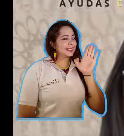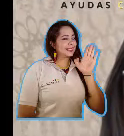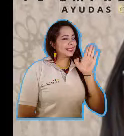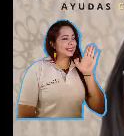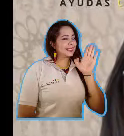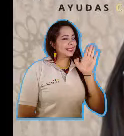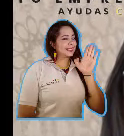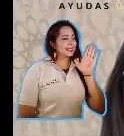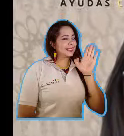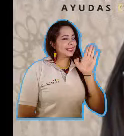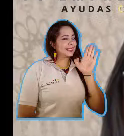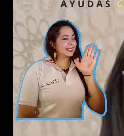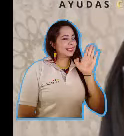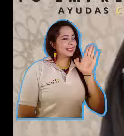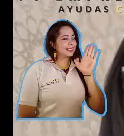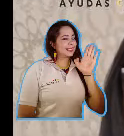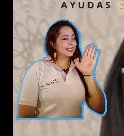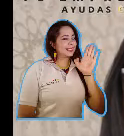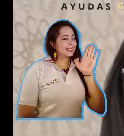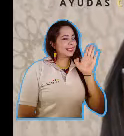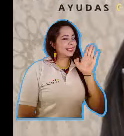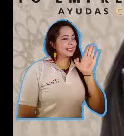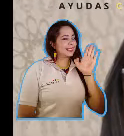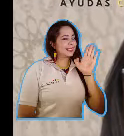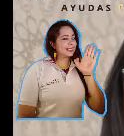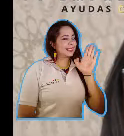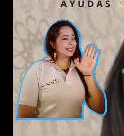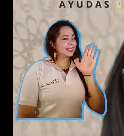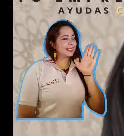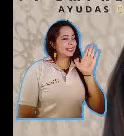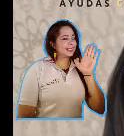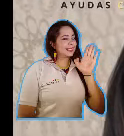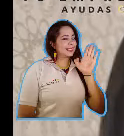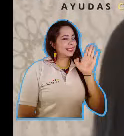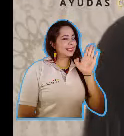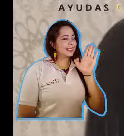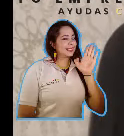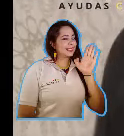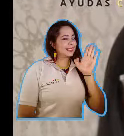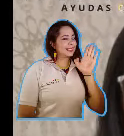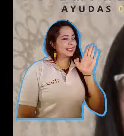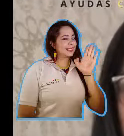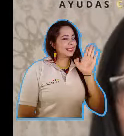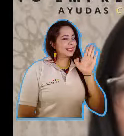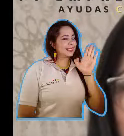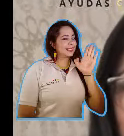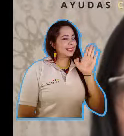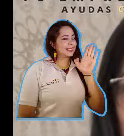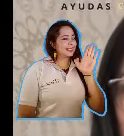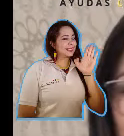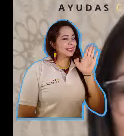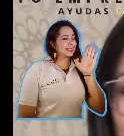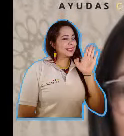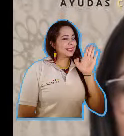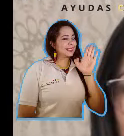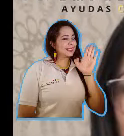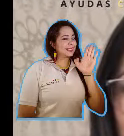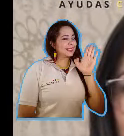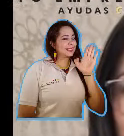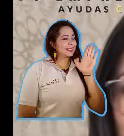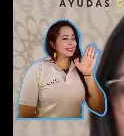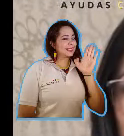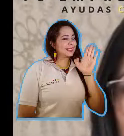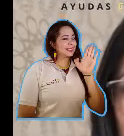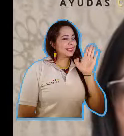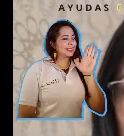el tema renta ciudadana y hablar muy rápidamente de los otros hay una persona que nos dice que en el caso del emprendimiento que fue lo que usted habló que ya no todas las personas que a mí la